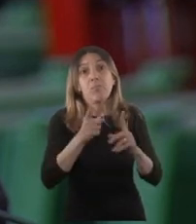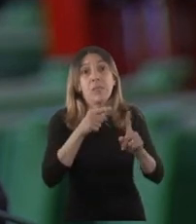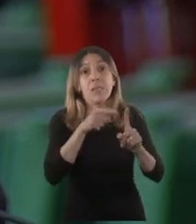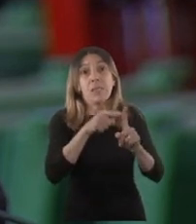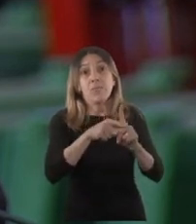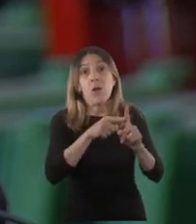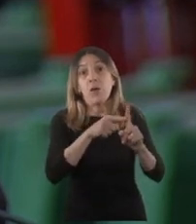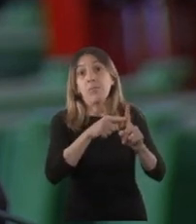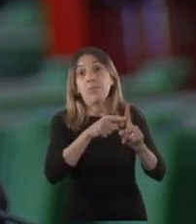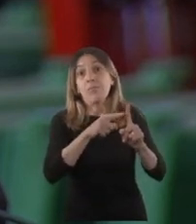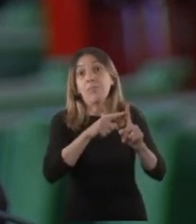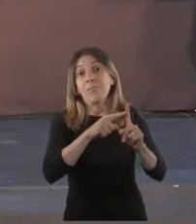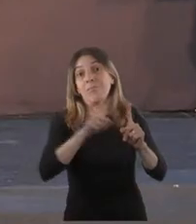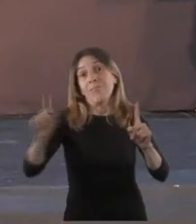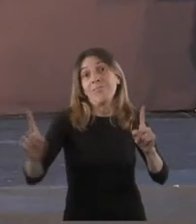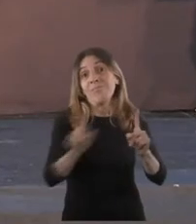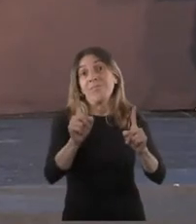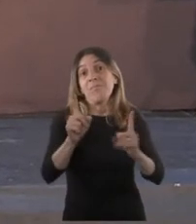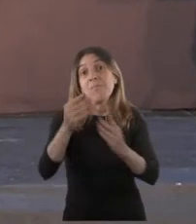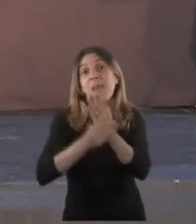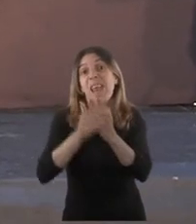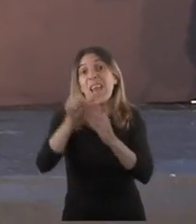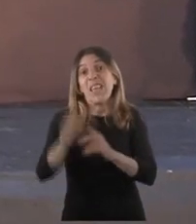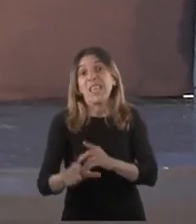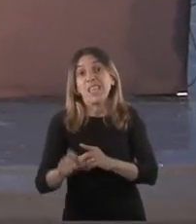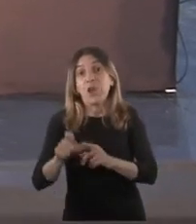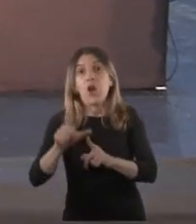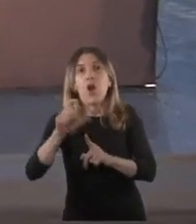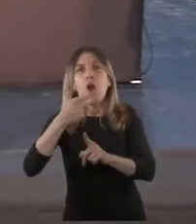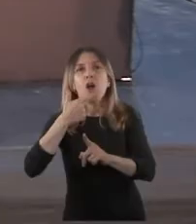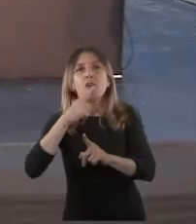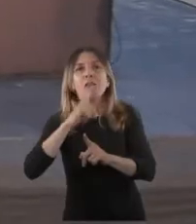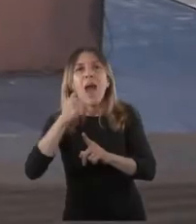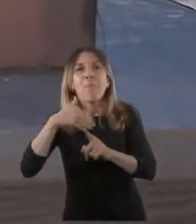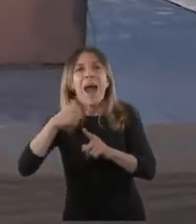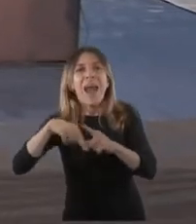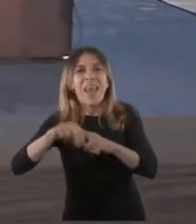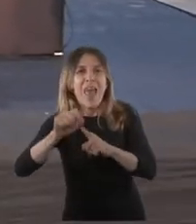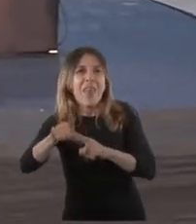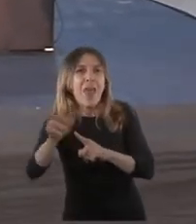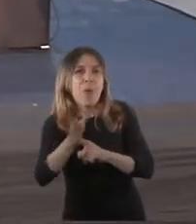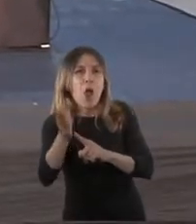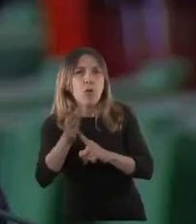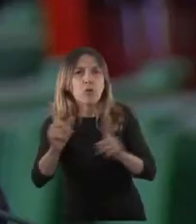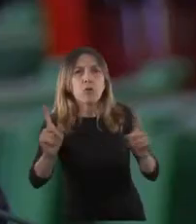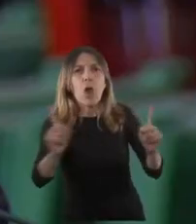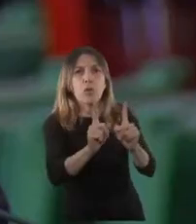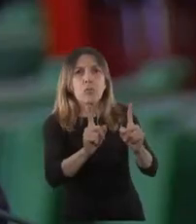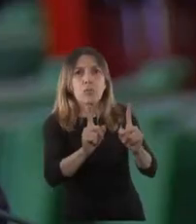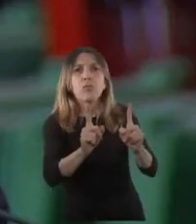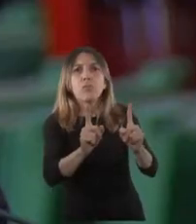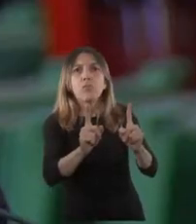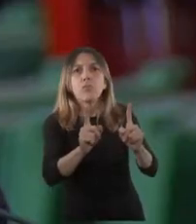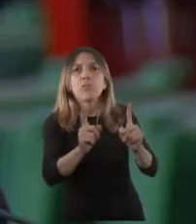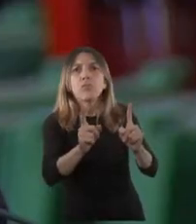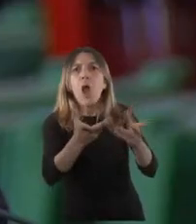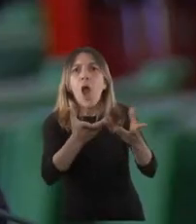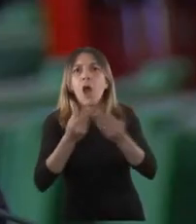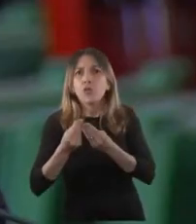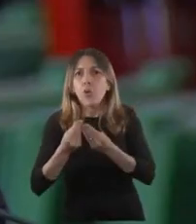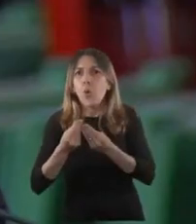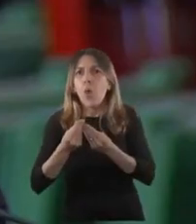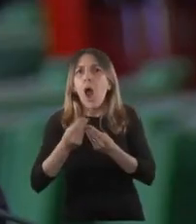como ministro de la parte productiva, Daniel Costamaña, también aportó 8 puntos para